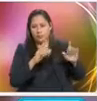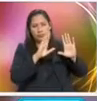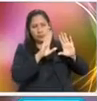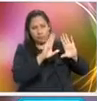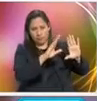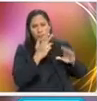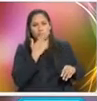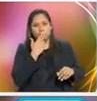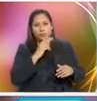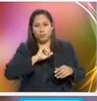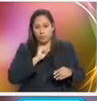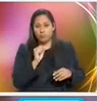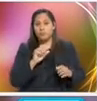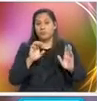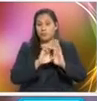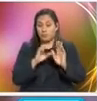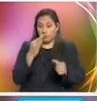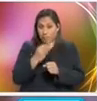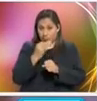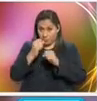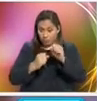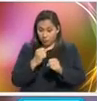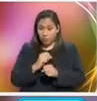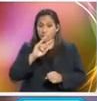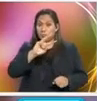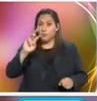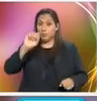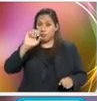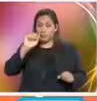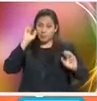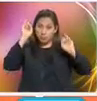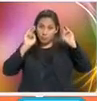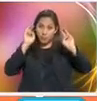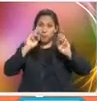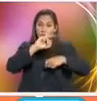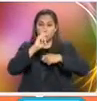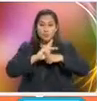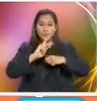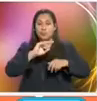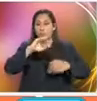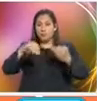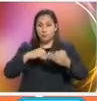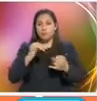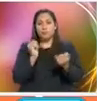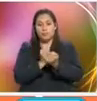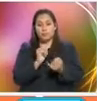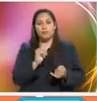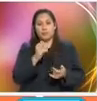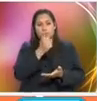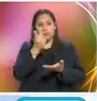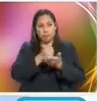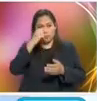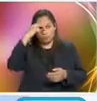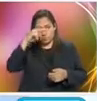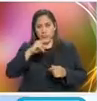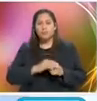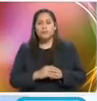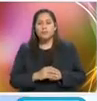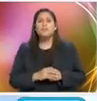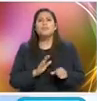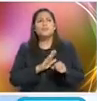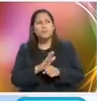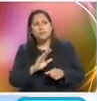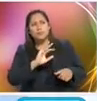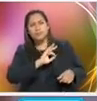en la edición de este año, más de 360 museos de todo el país, incluyendo el distrito, la Ciudad de México. Y aquí, por ejemplo, ¿a cuál podemos ir?